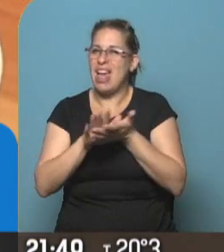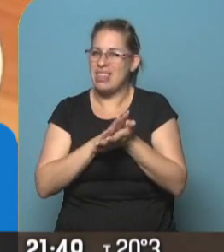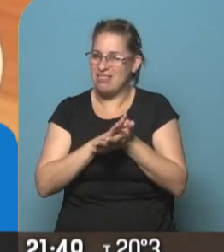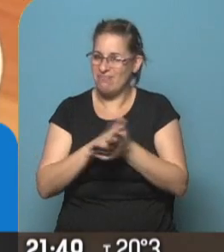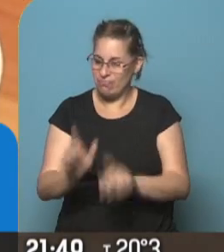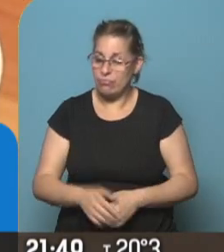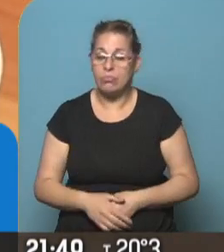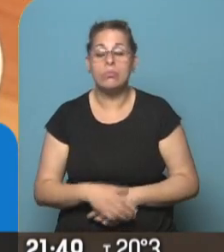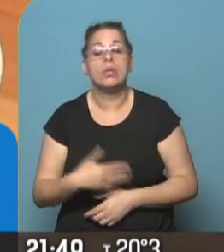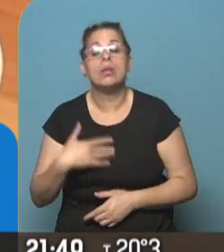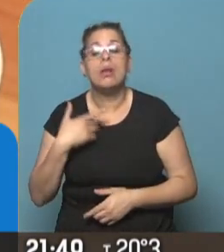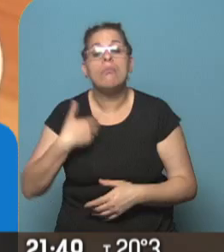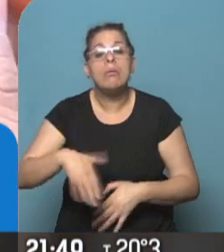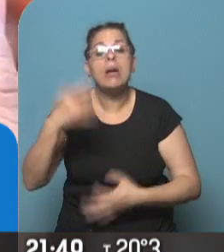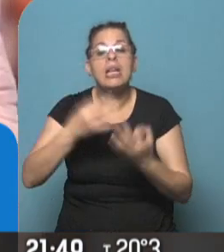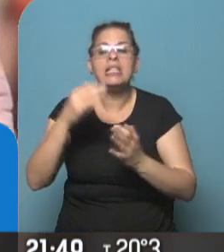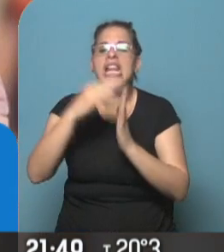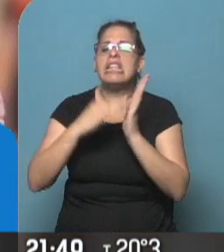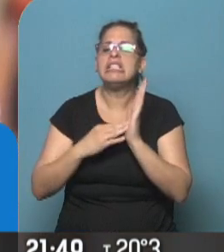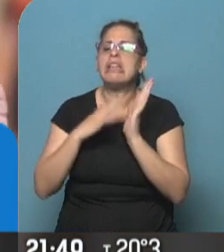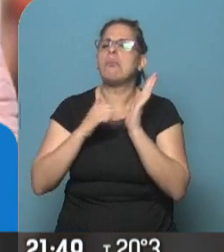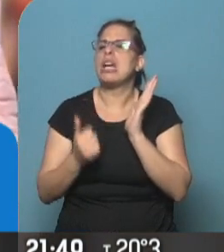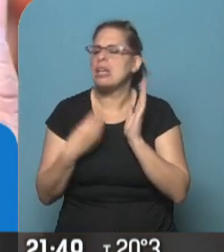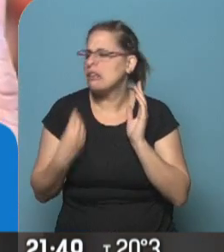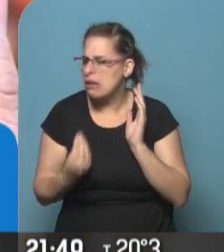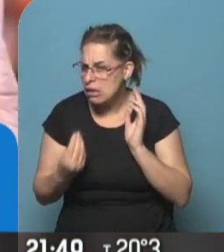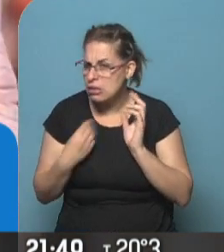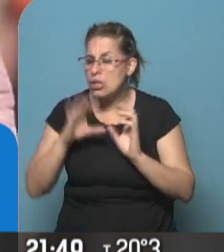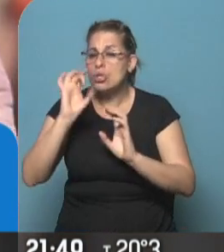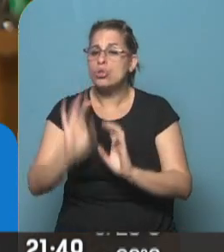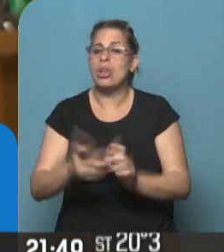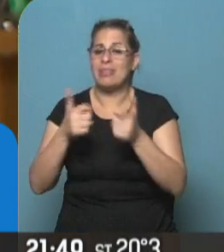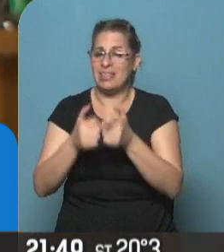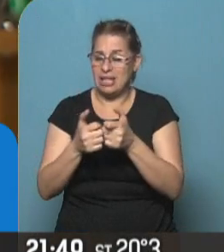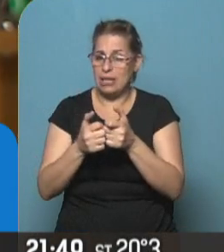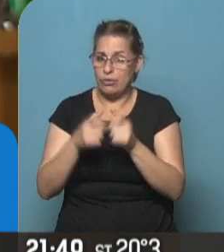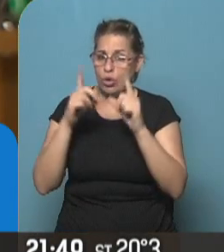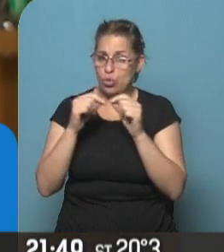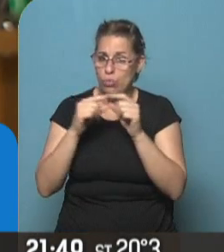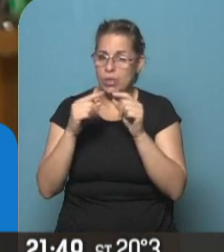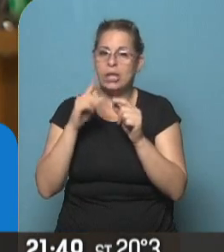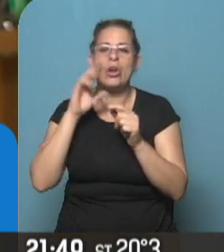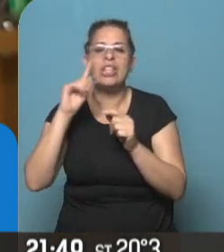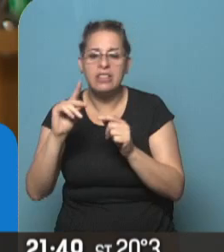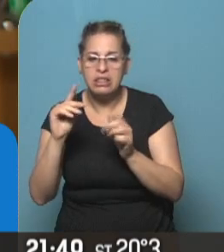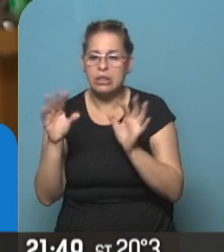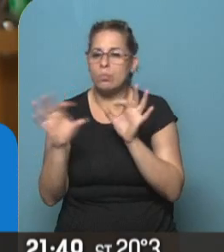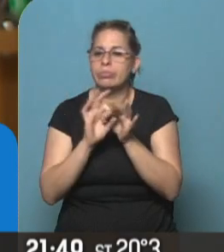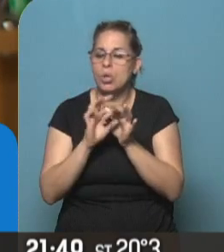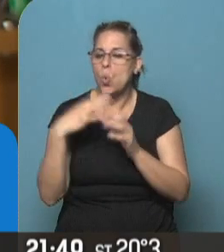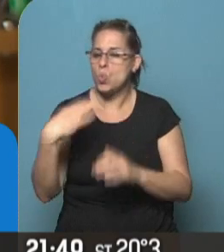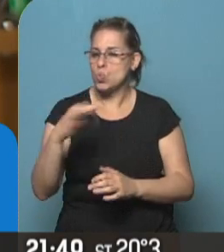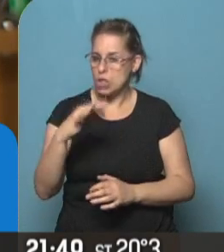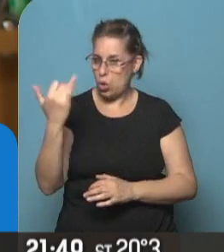analizando implementar lo que se llama una lista blanca que es digamos solamente los teléfonos que tienen un número de identificación único